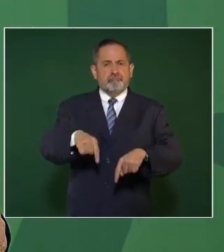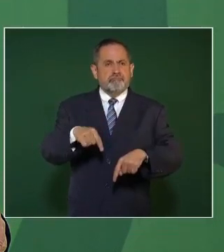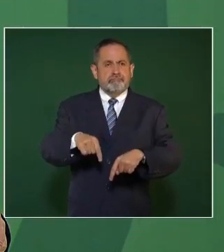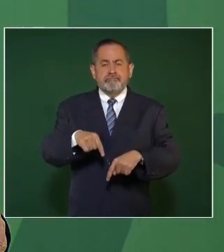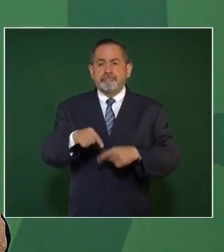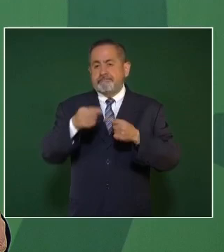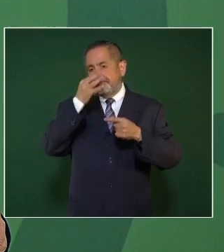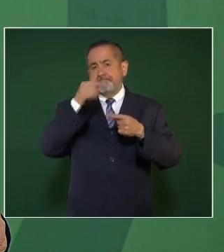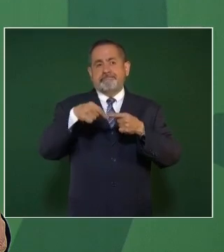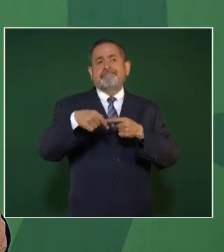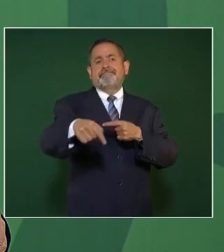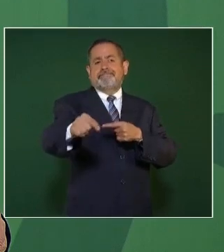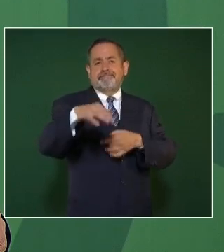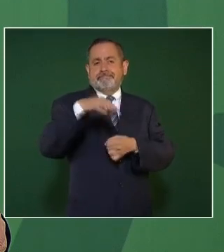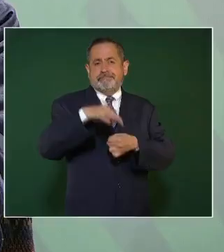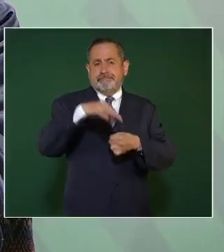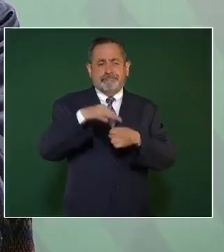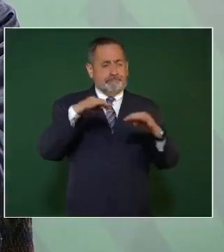electoral.